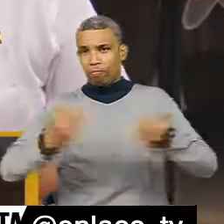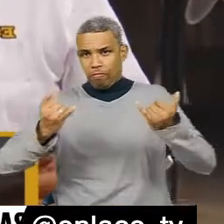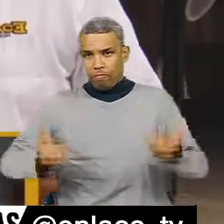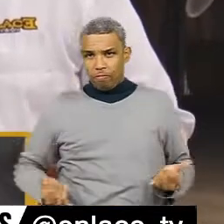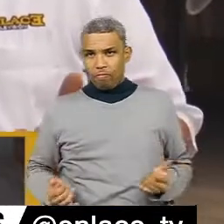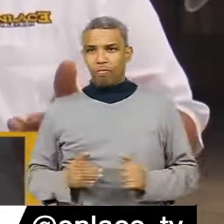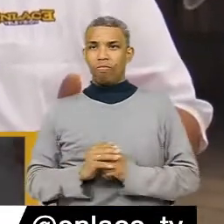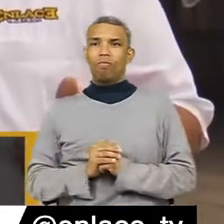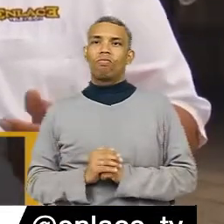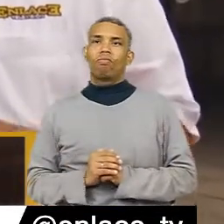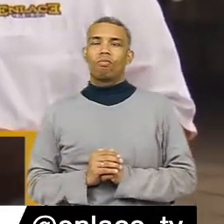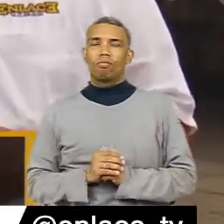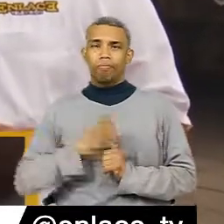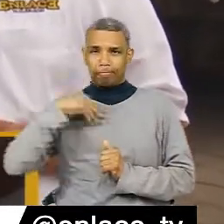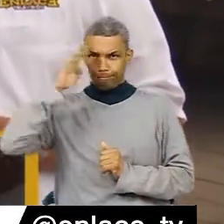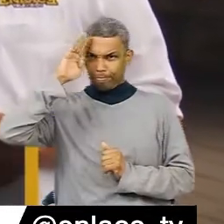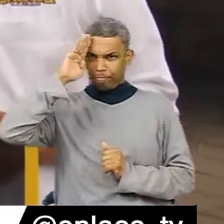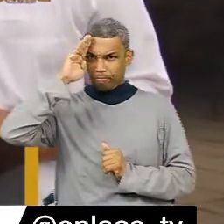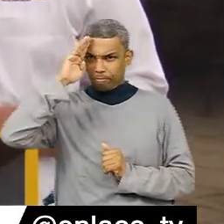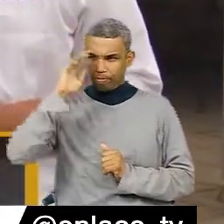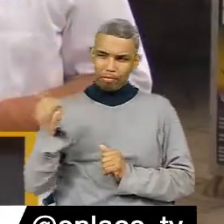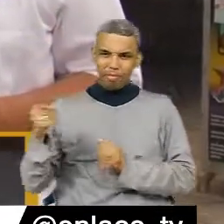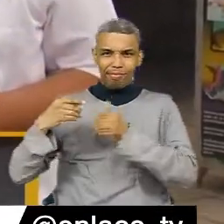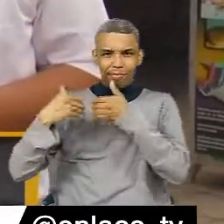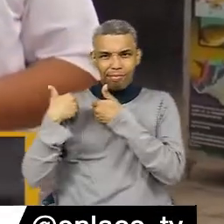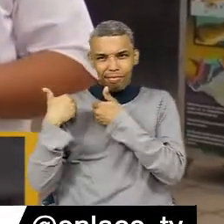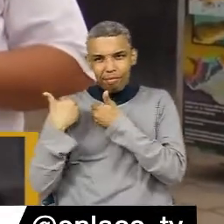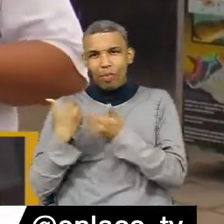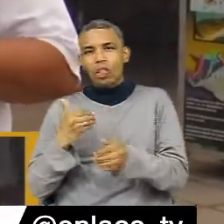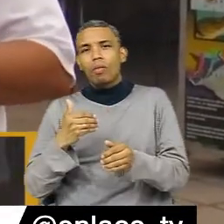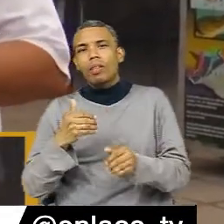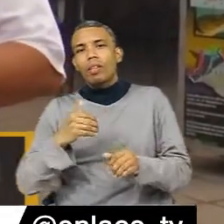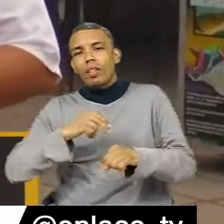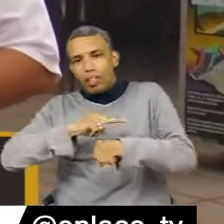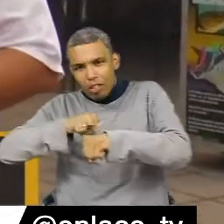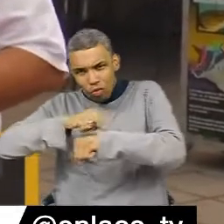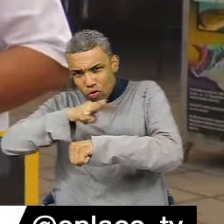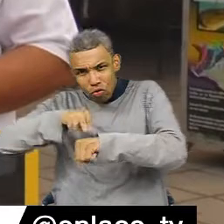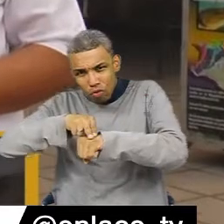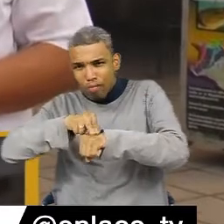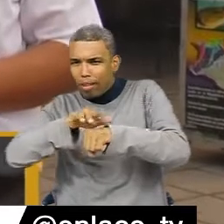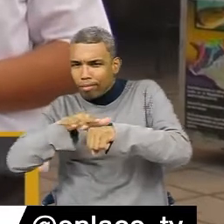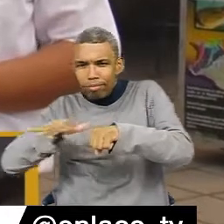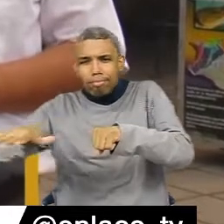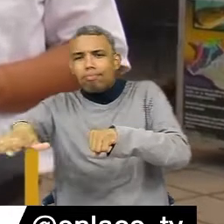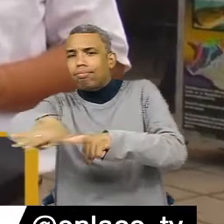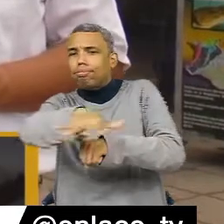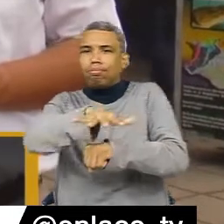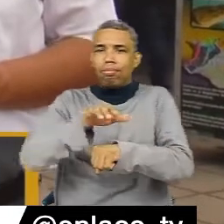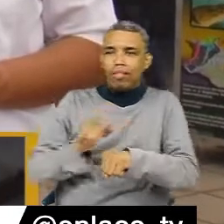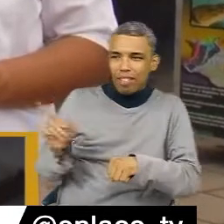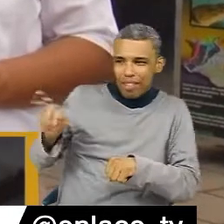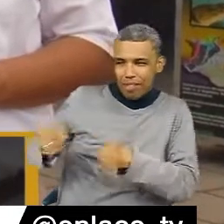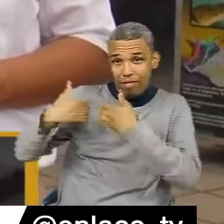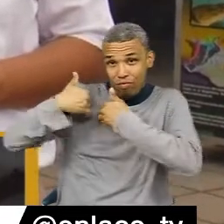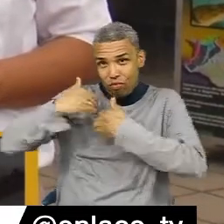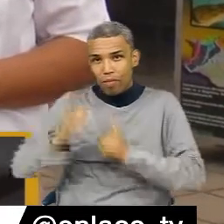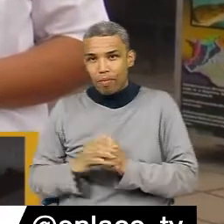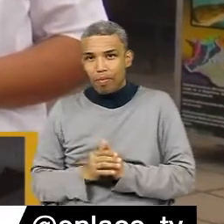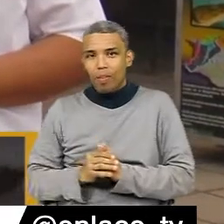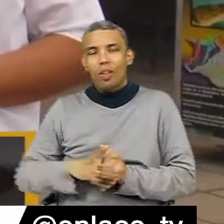el responsable de la policía en tema de medio ambiente, y con ocasión del Día Mundial de los Animales pues se desarrolla una jornada